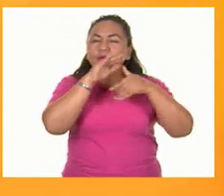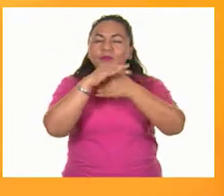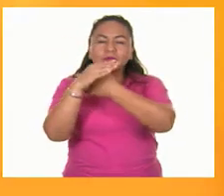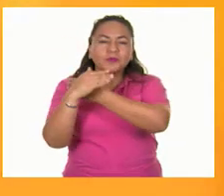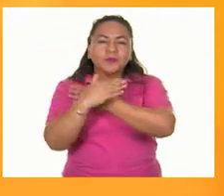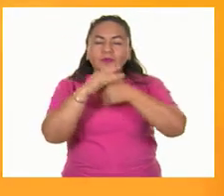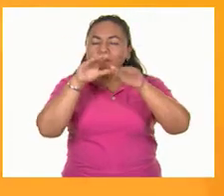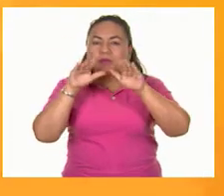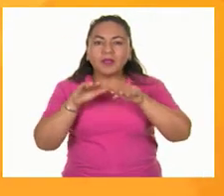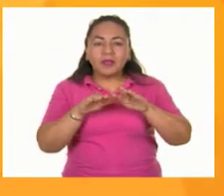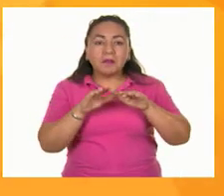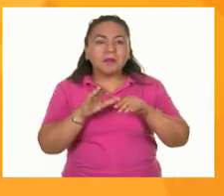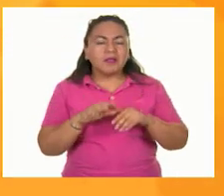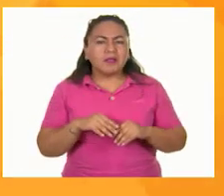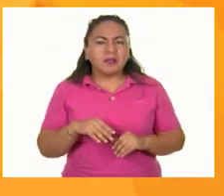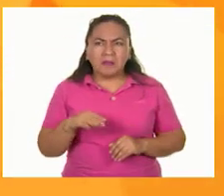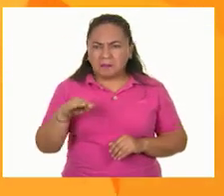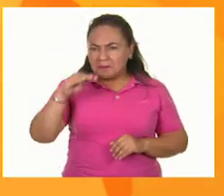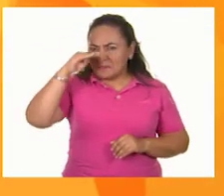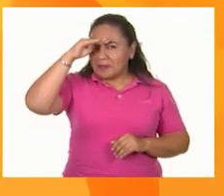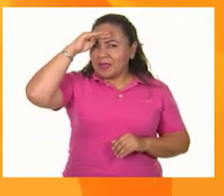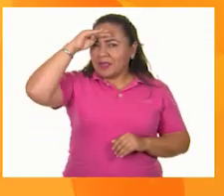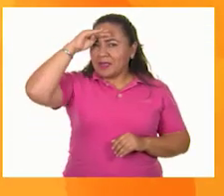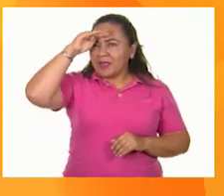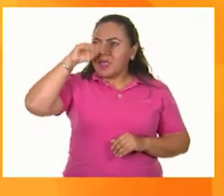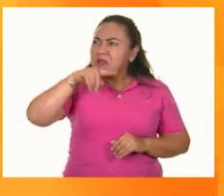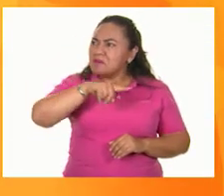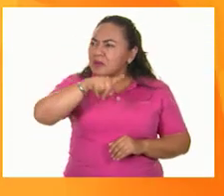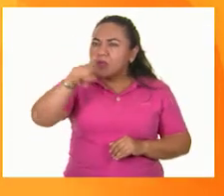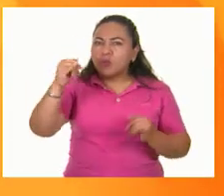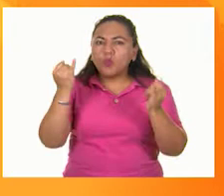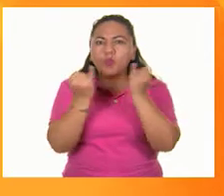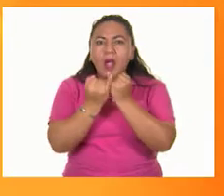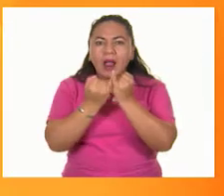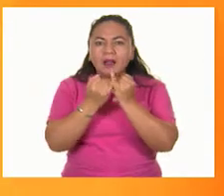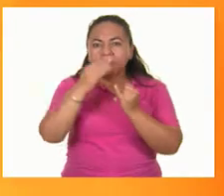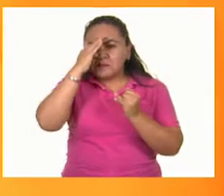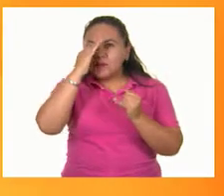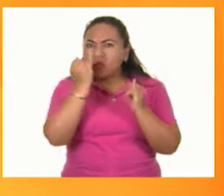Que podrían ser parecidos a los demás.